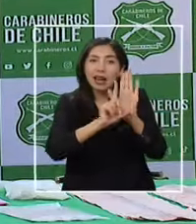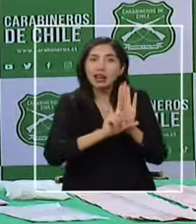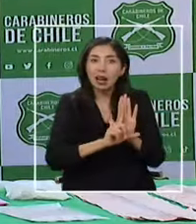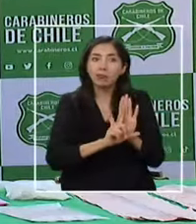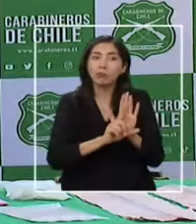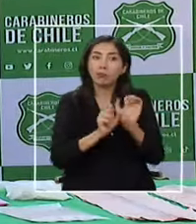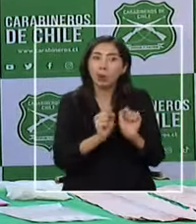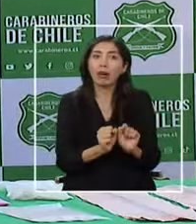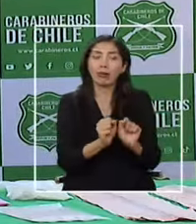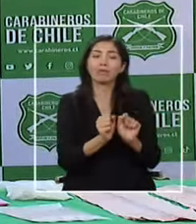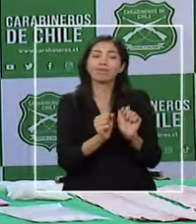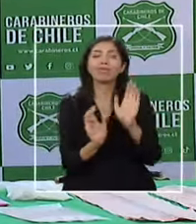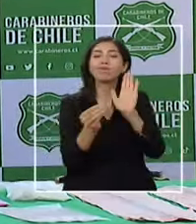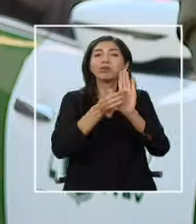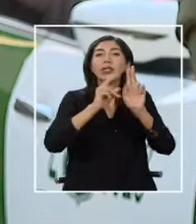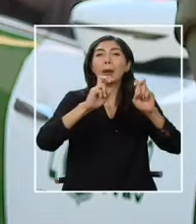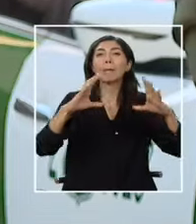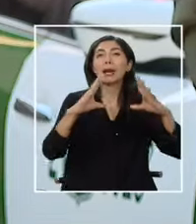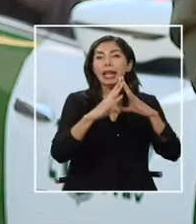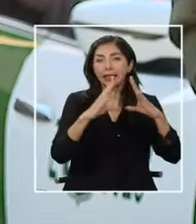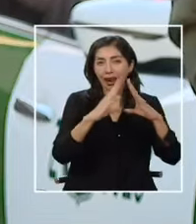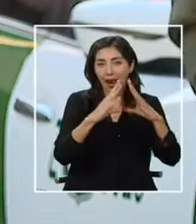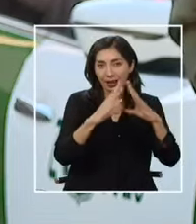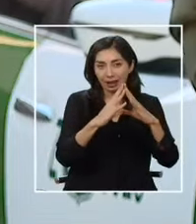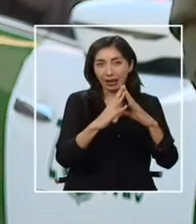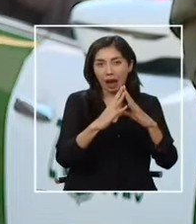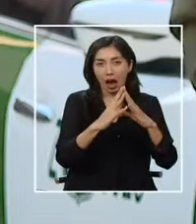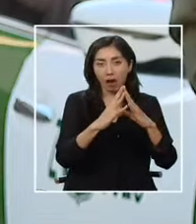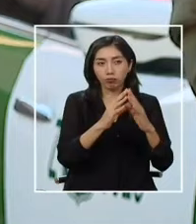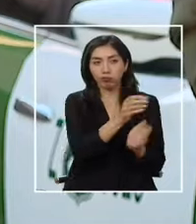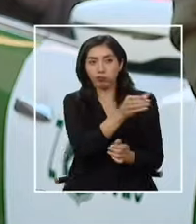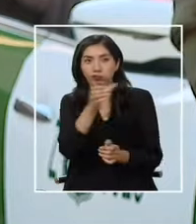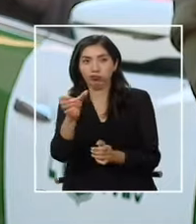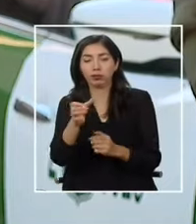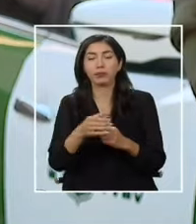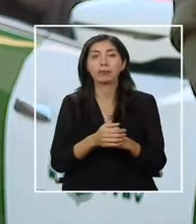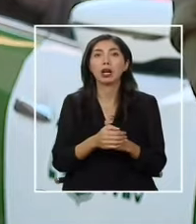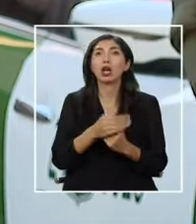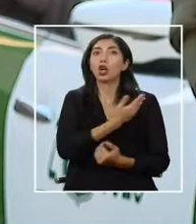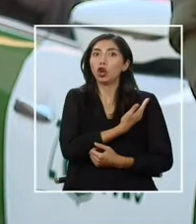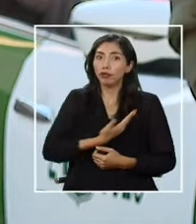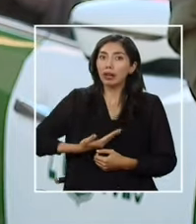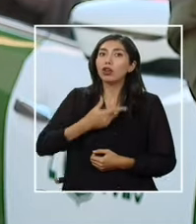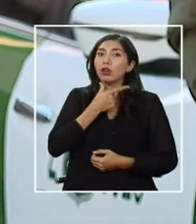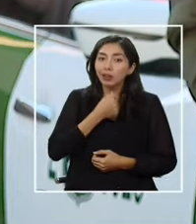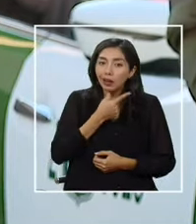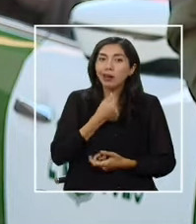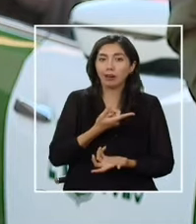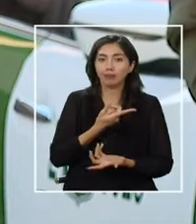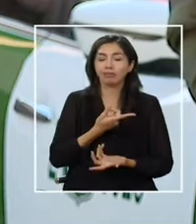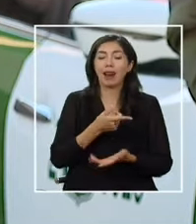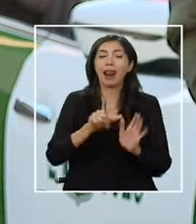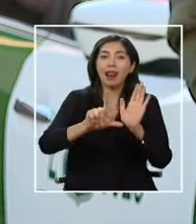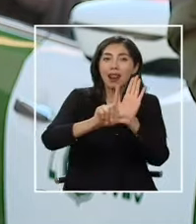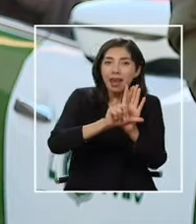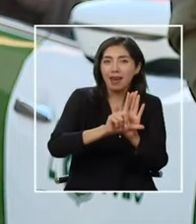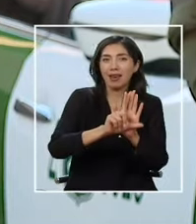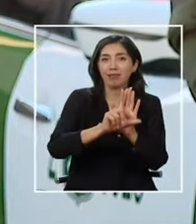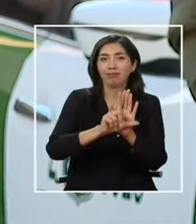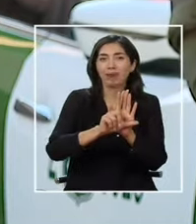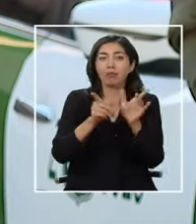presencia militar en este tipo de casos. El gobierno quiere tramitar la ley de infraestructura crítica. Porque hoy